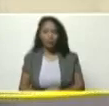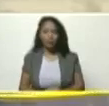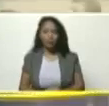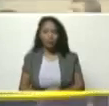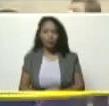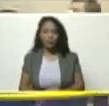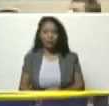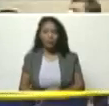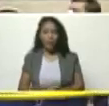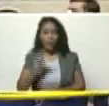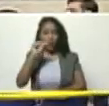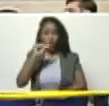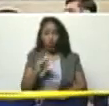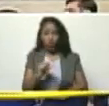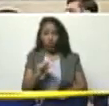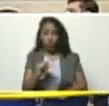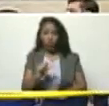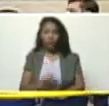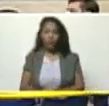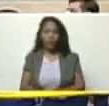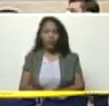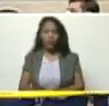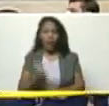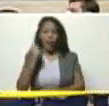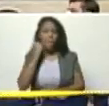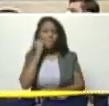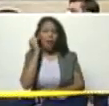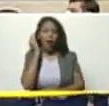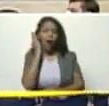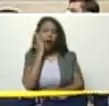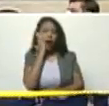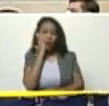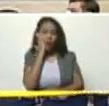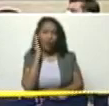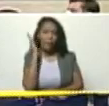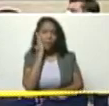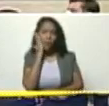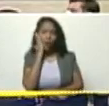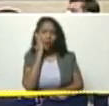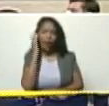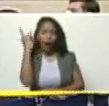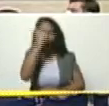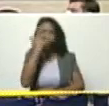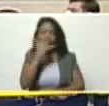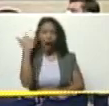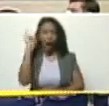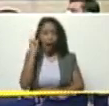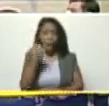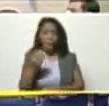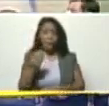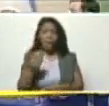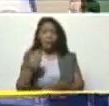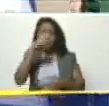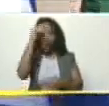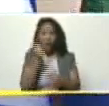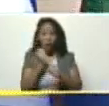desde el sur de la madre África, juega un papel